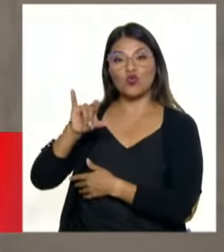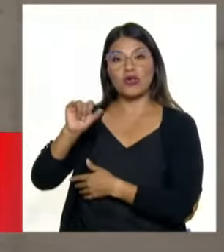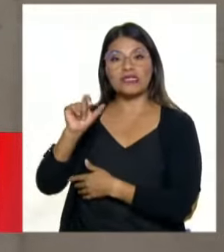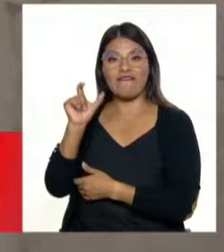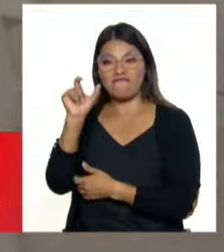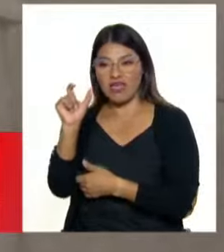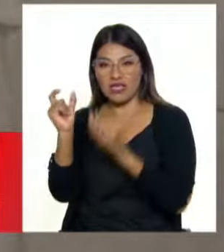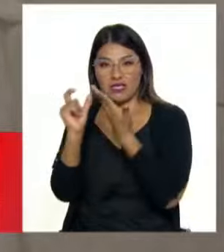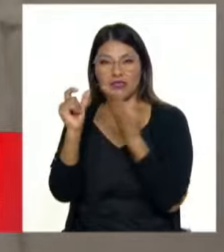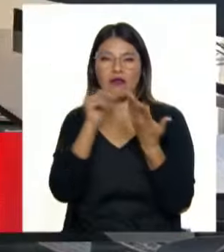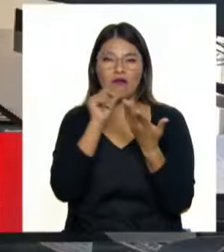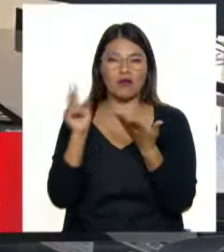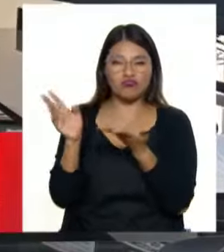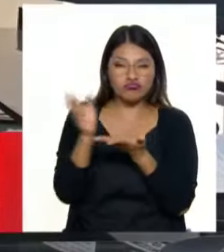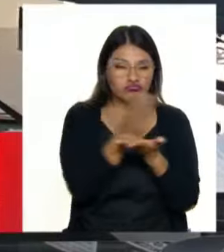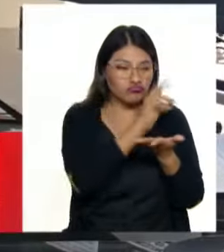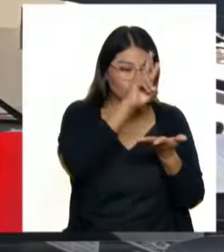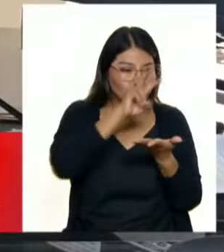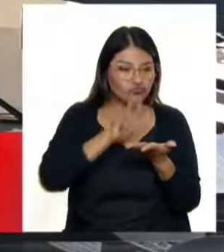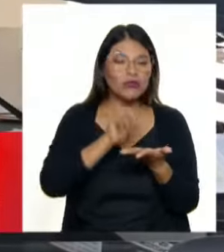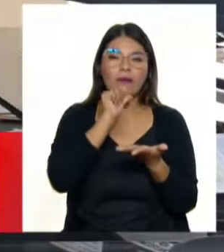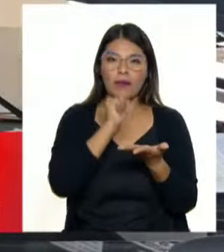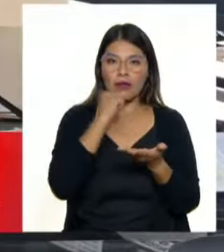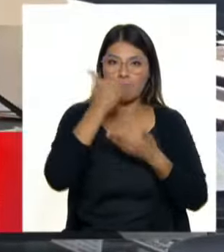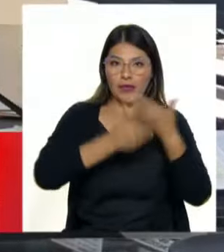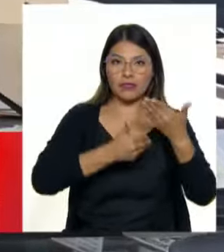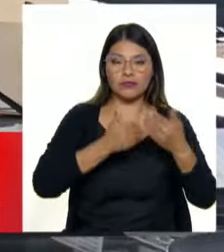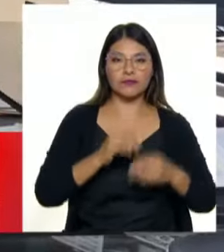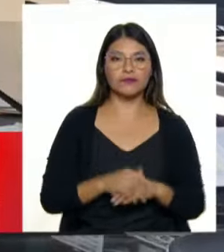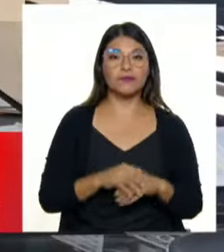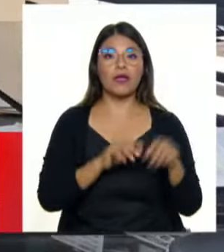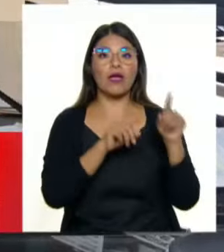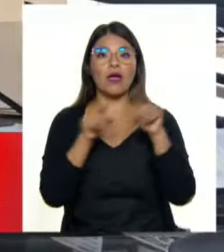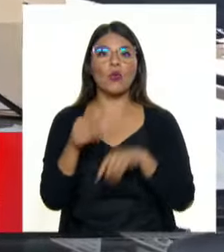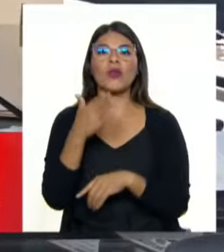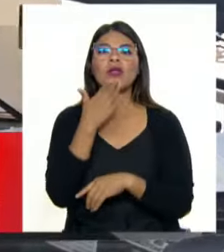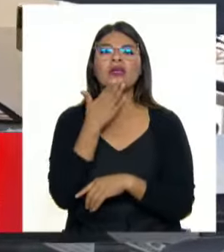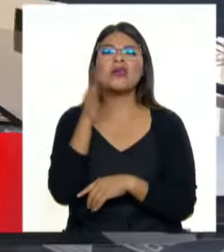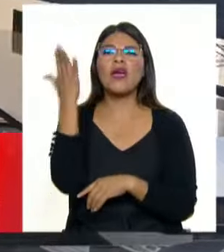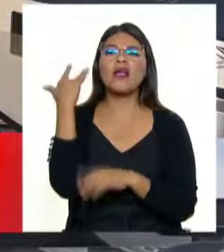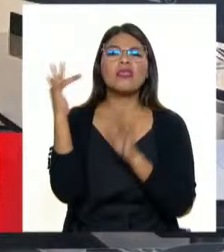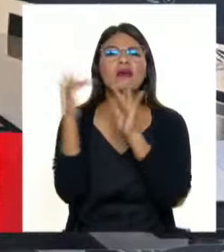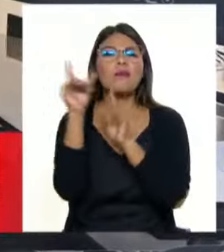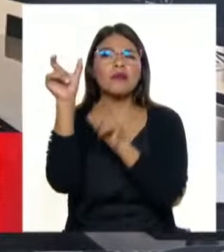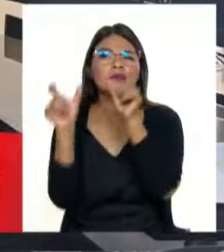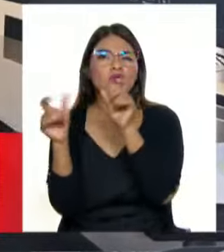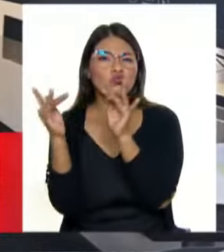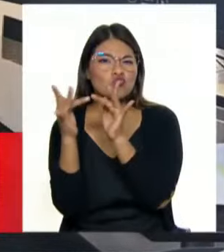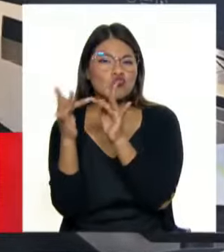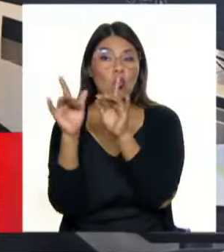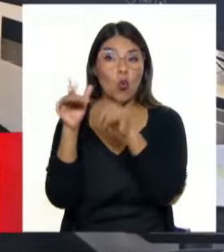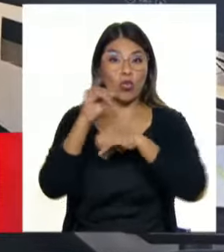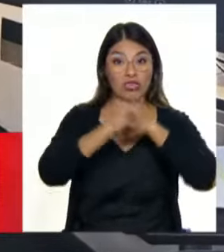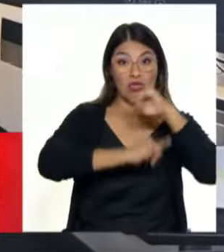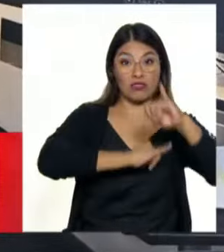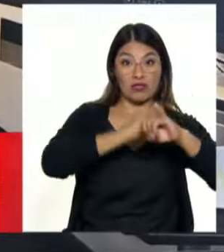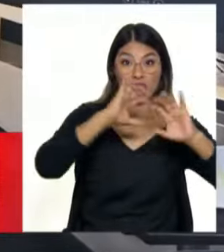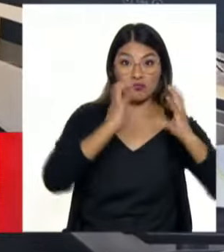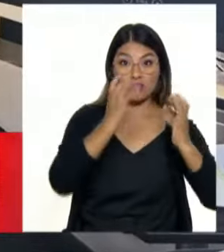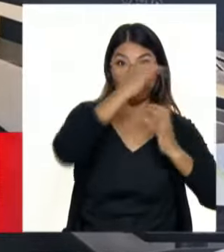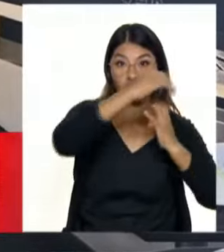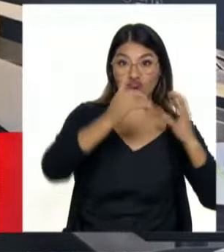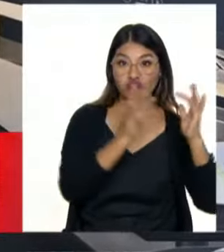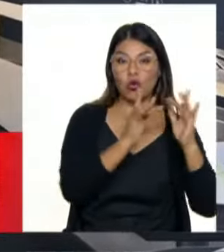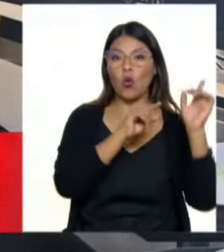a aclarar los hechos. Vamos a establecer quiénes eran sus contactos, si tenía contactos internacionales